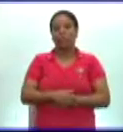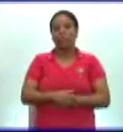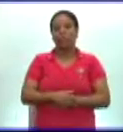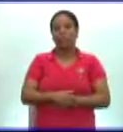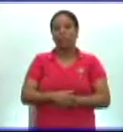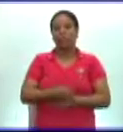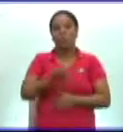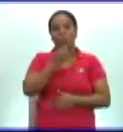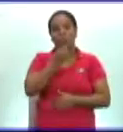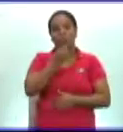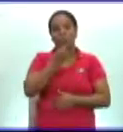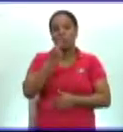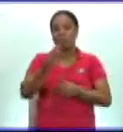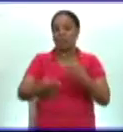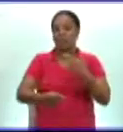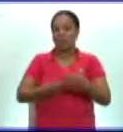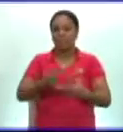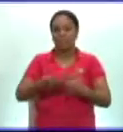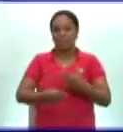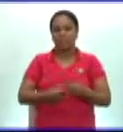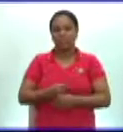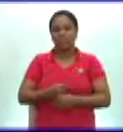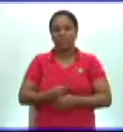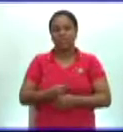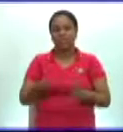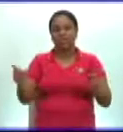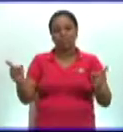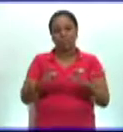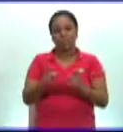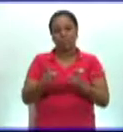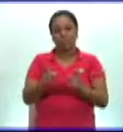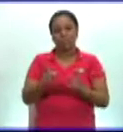podemos estar realizando el siguiente resumen.